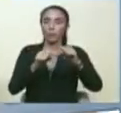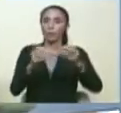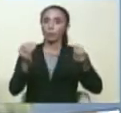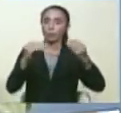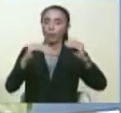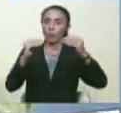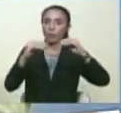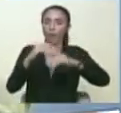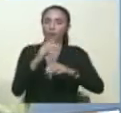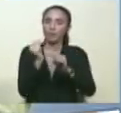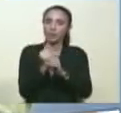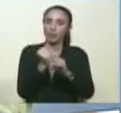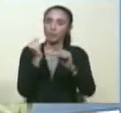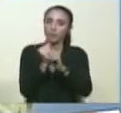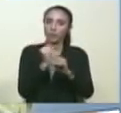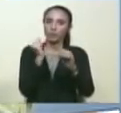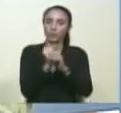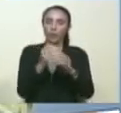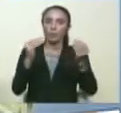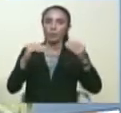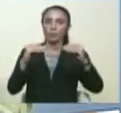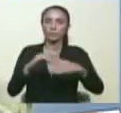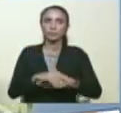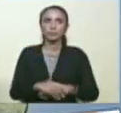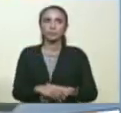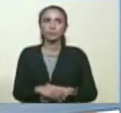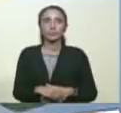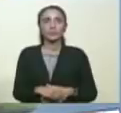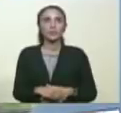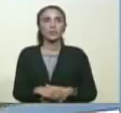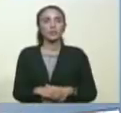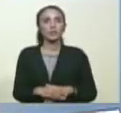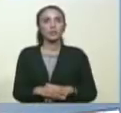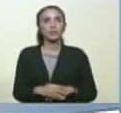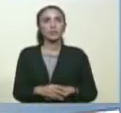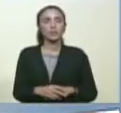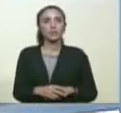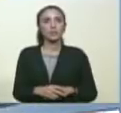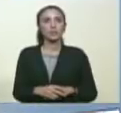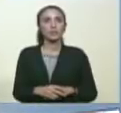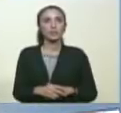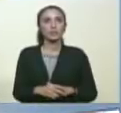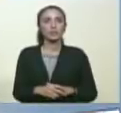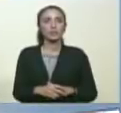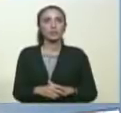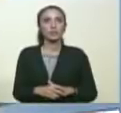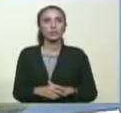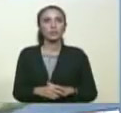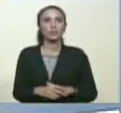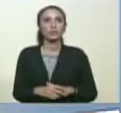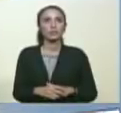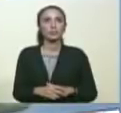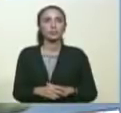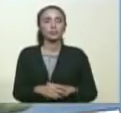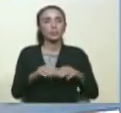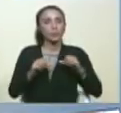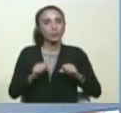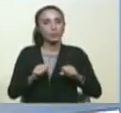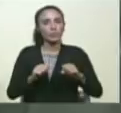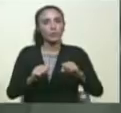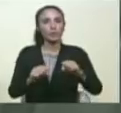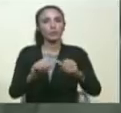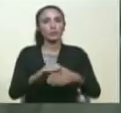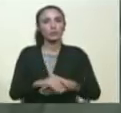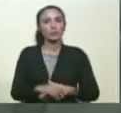tercera línea de trabajo para la comercialización en las calles y la gente que quiera ir además a un supermercado, a un abasto,